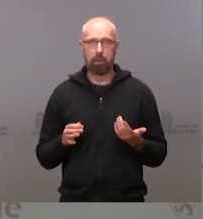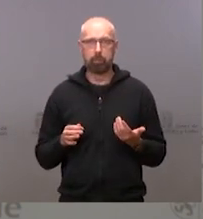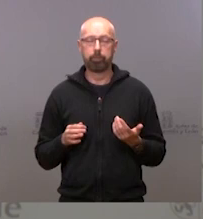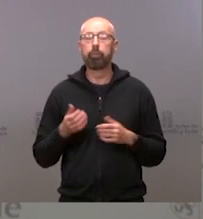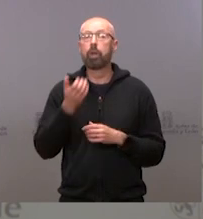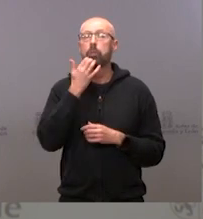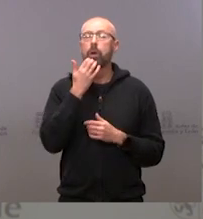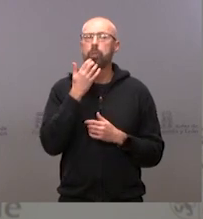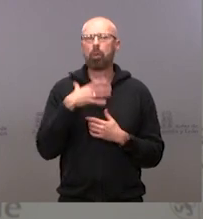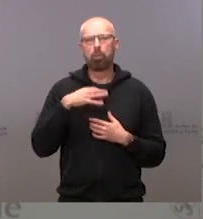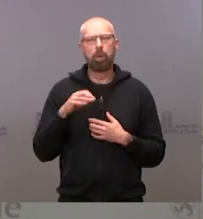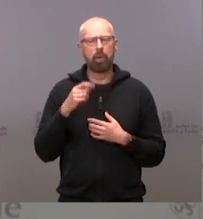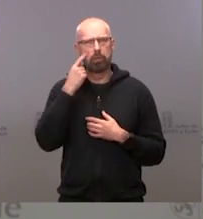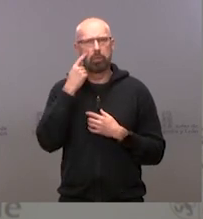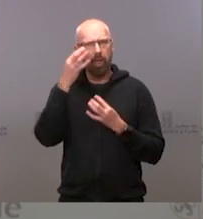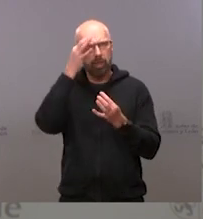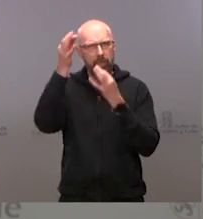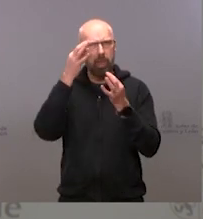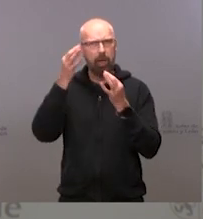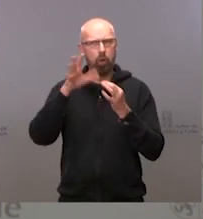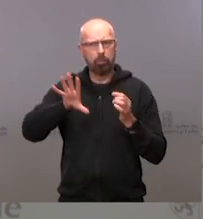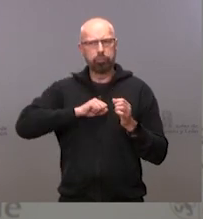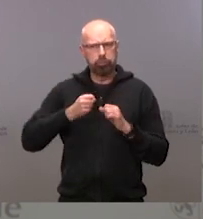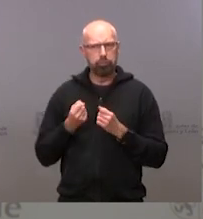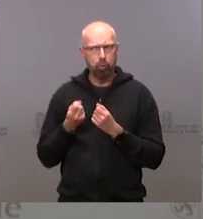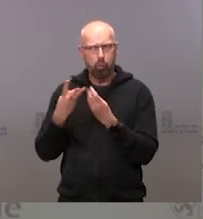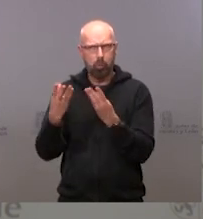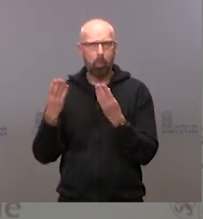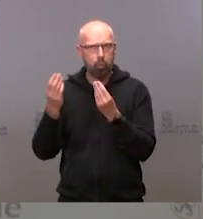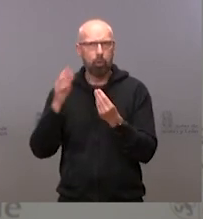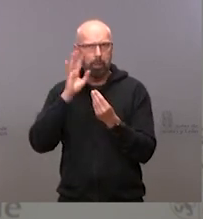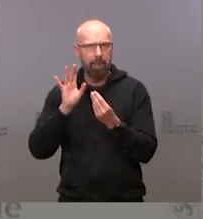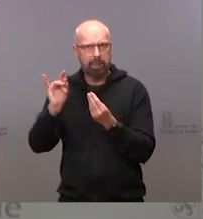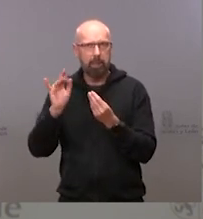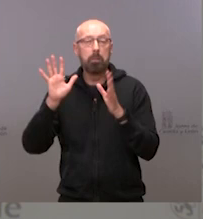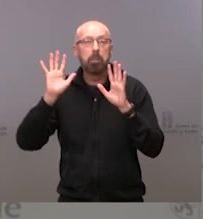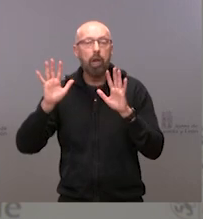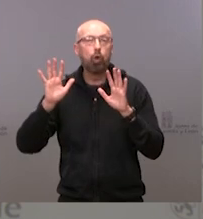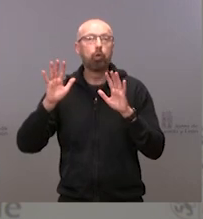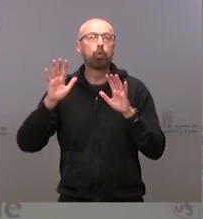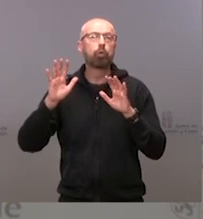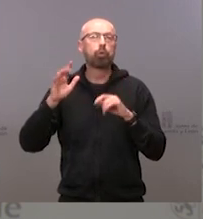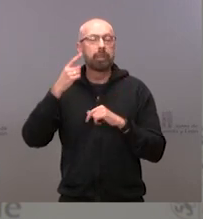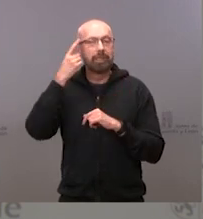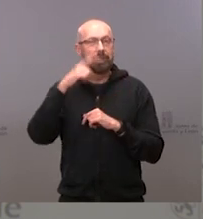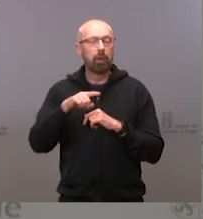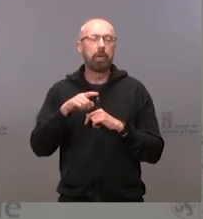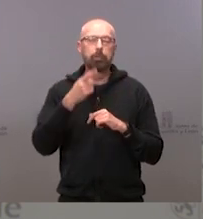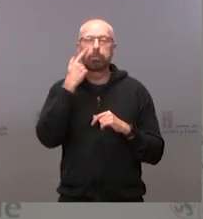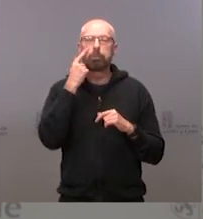llamar mucho la atención puede ser indicador de muchos datos pero tenemos que estar pendientes